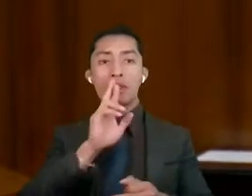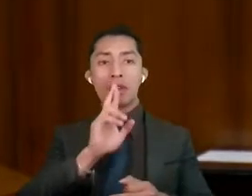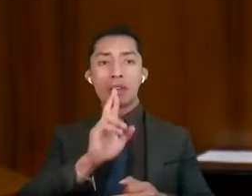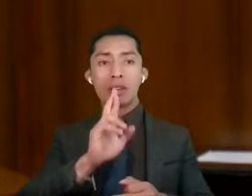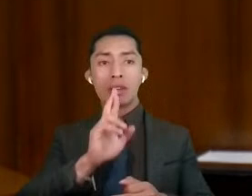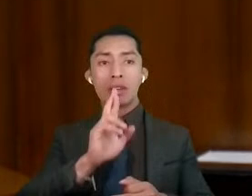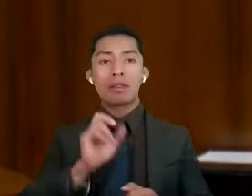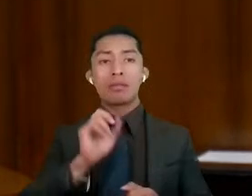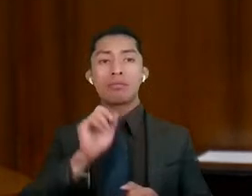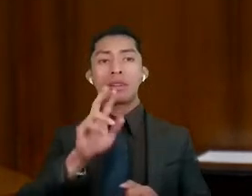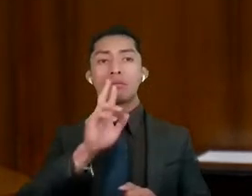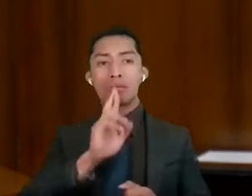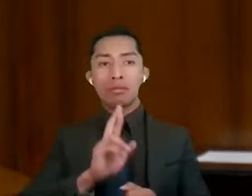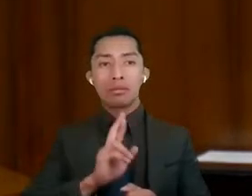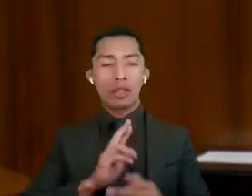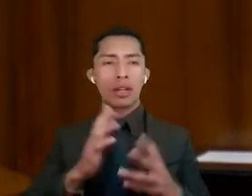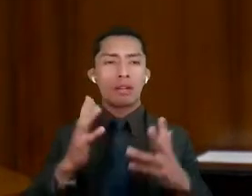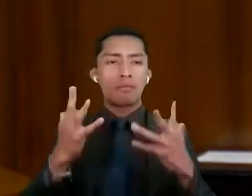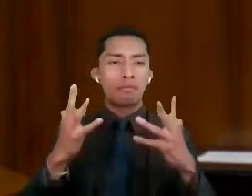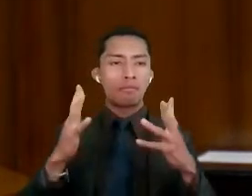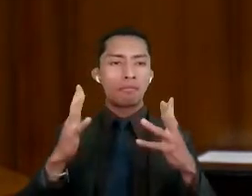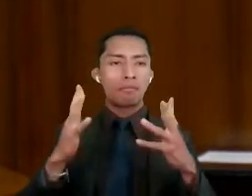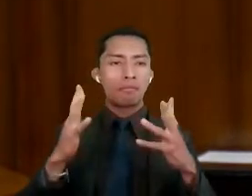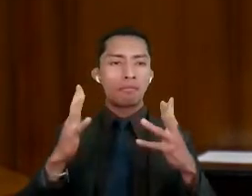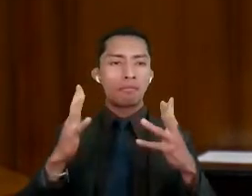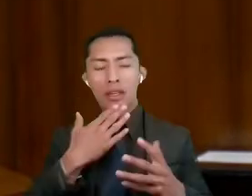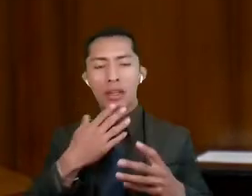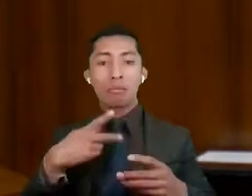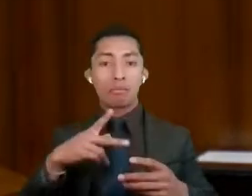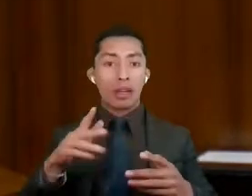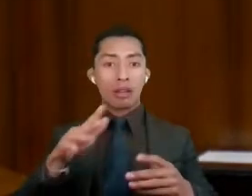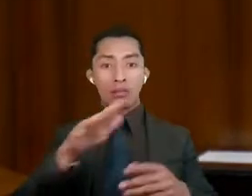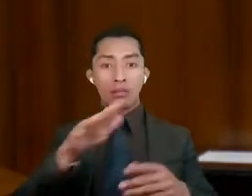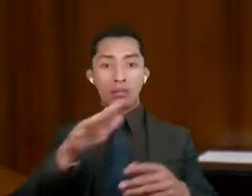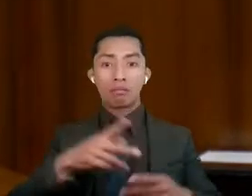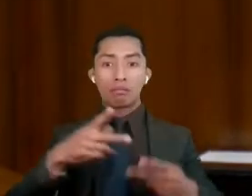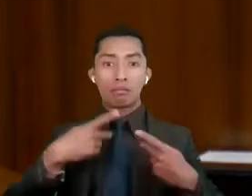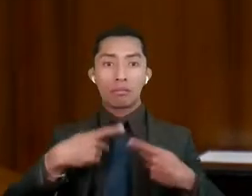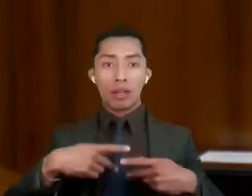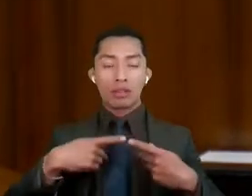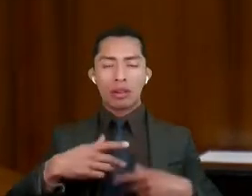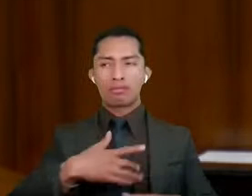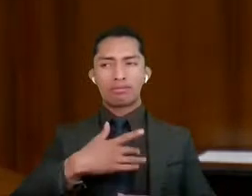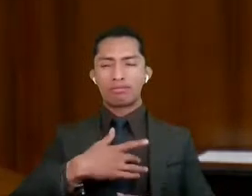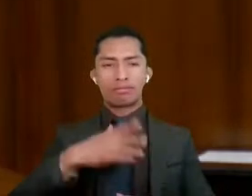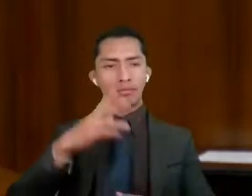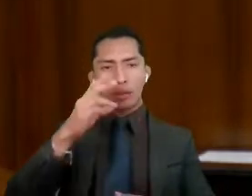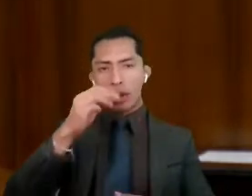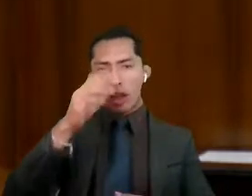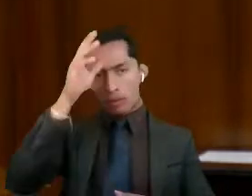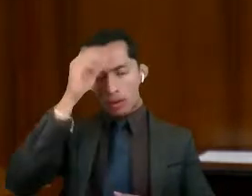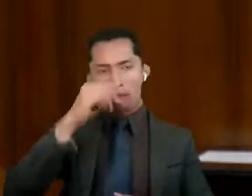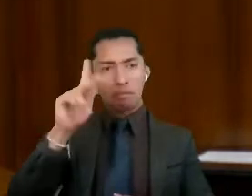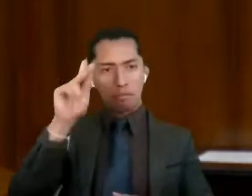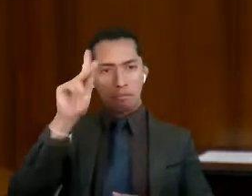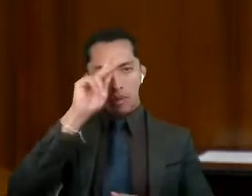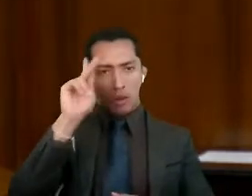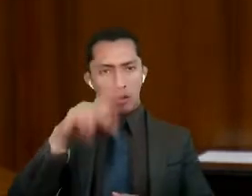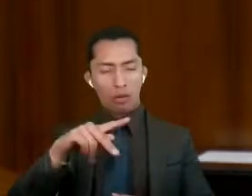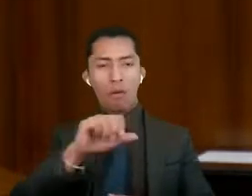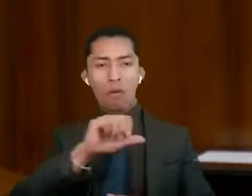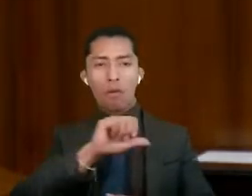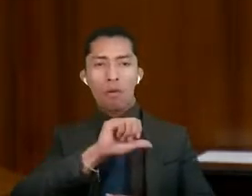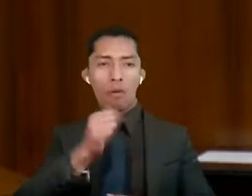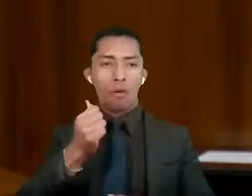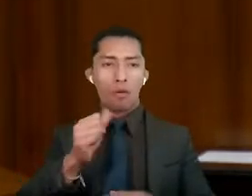los aplausos, y el reclamo social siempre incrementa. Y finalmente, tocando uno de los temas centrales, como es el